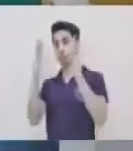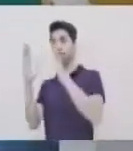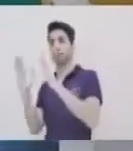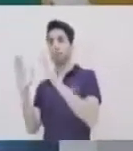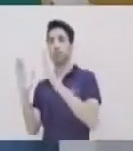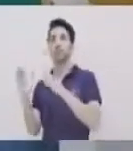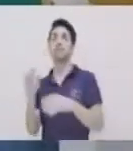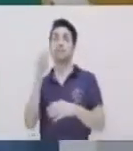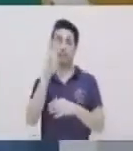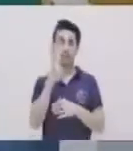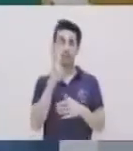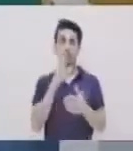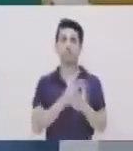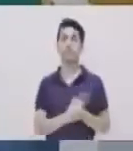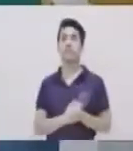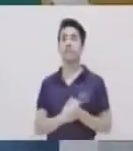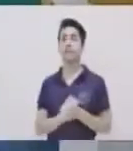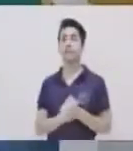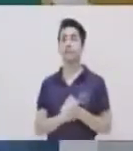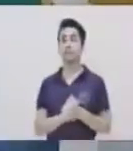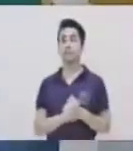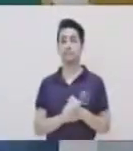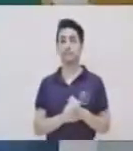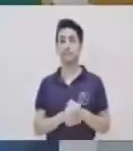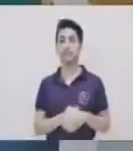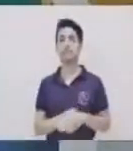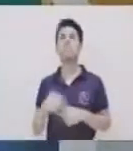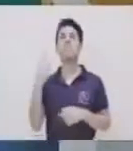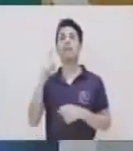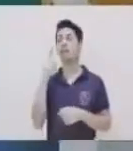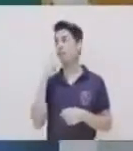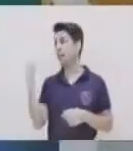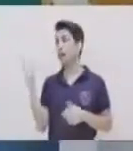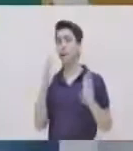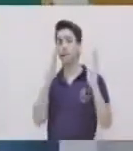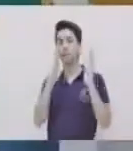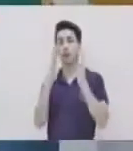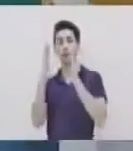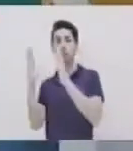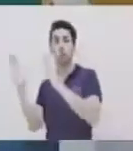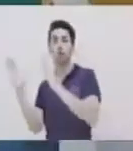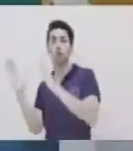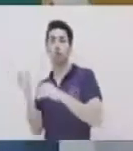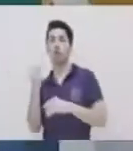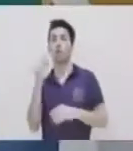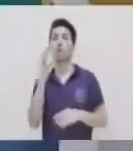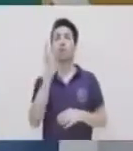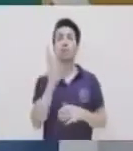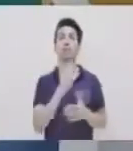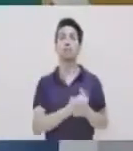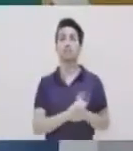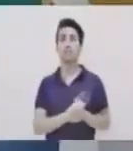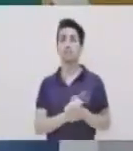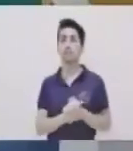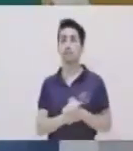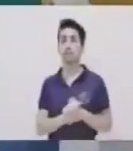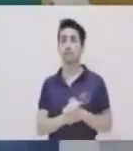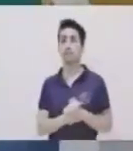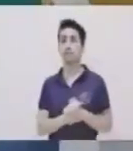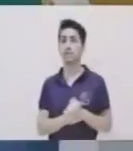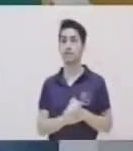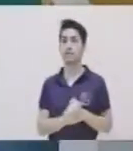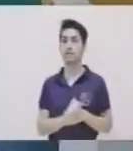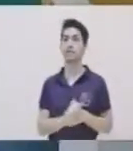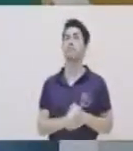que a 2.1, que sería 3. Entonces, ¿quién está representando la posición número 3? Sería